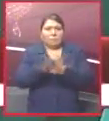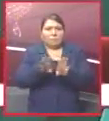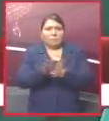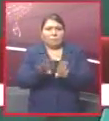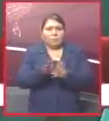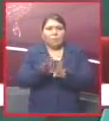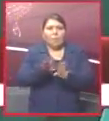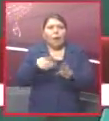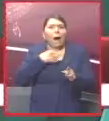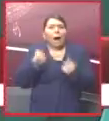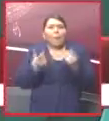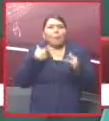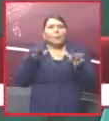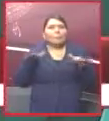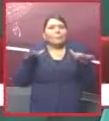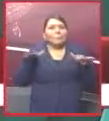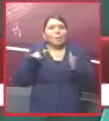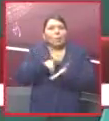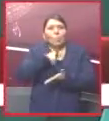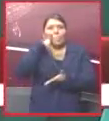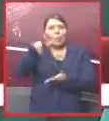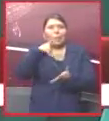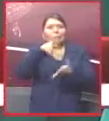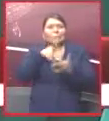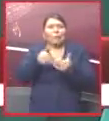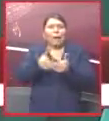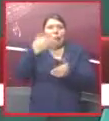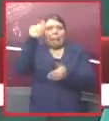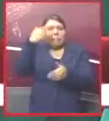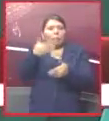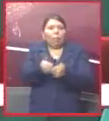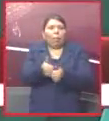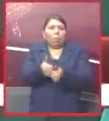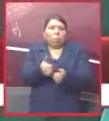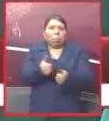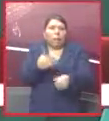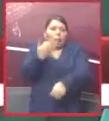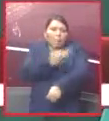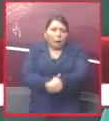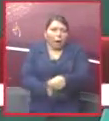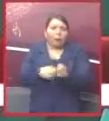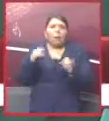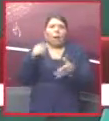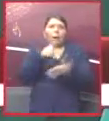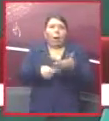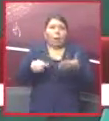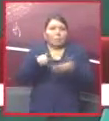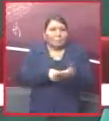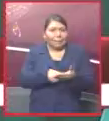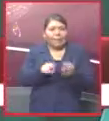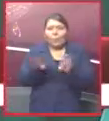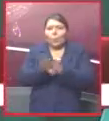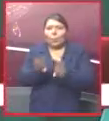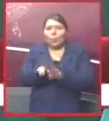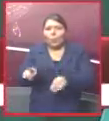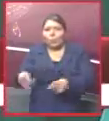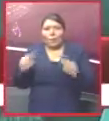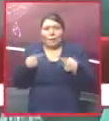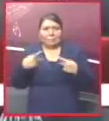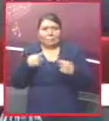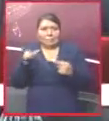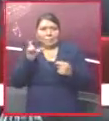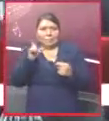y cancelados y sancionar a la aerolínea que exponga a los usuarios a esta situación. Esa es mi